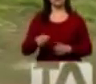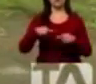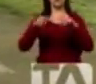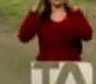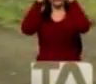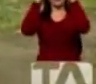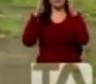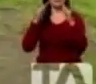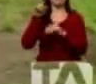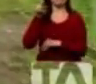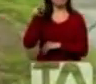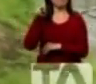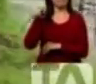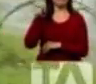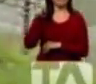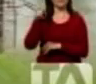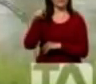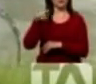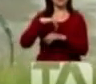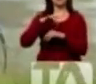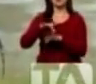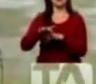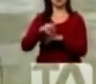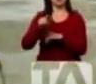una casa donde también se esconden